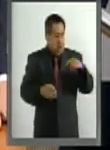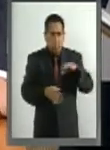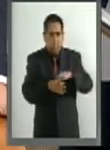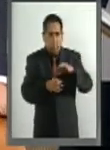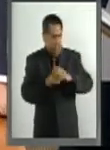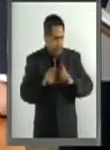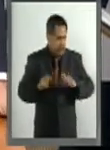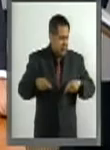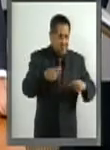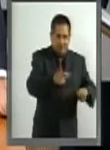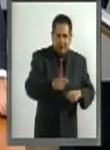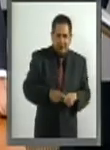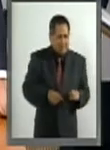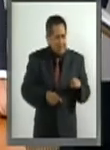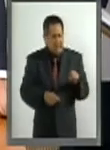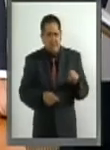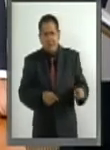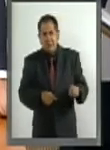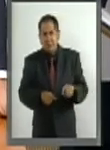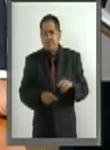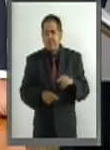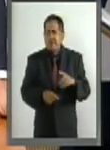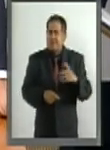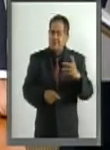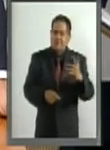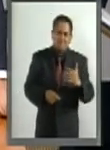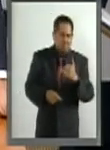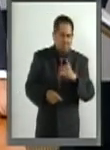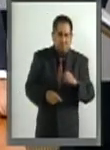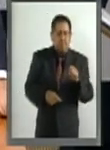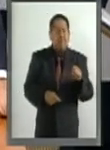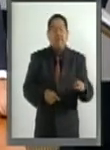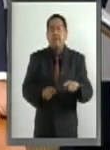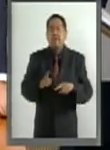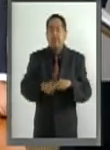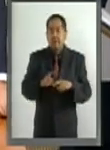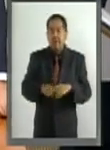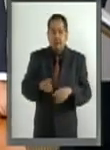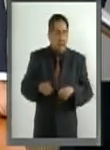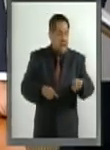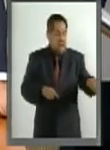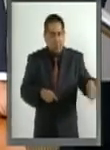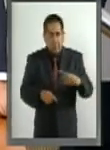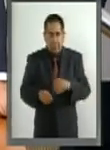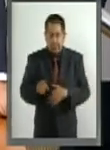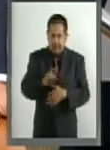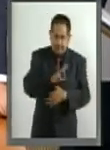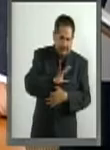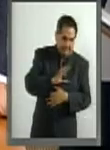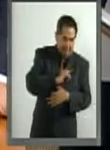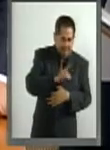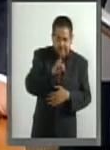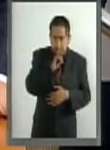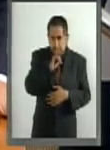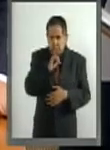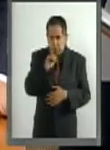Y fueron a estos mismos ciudadanos a quienes con miedo se le